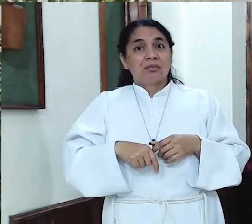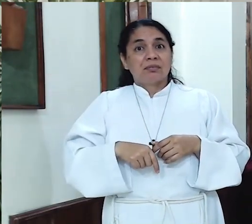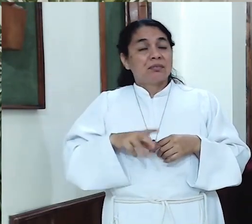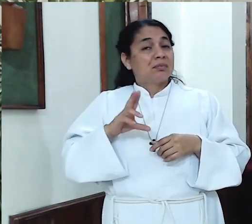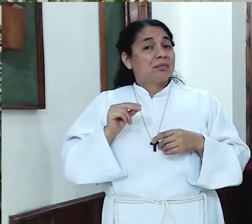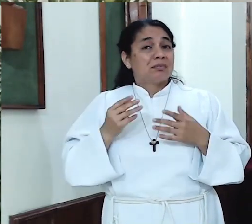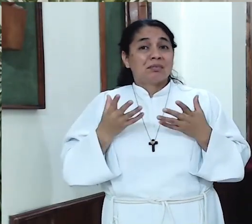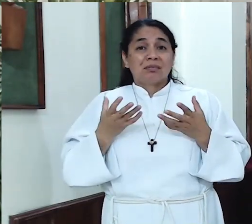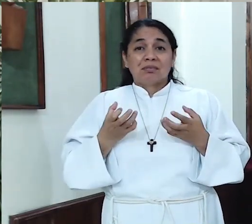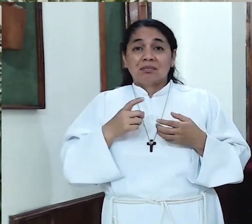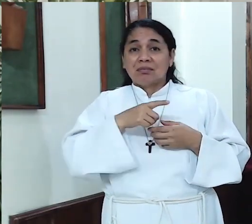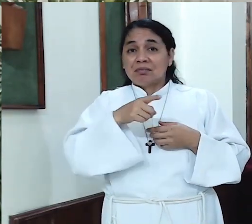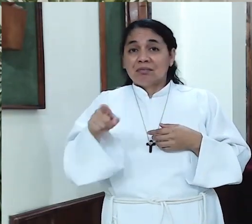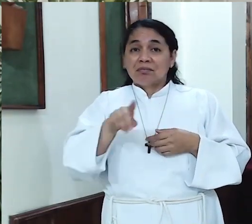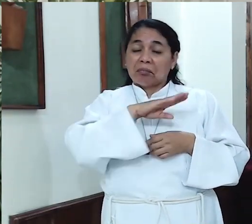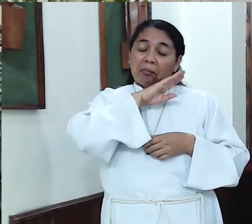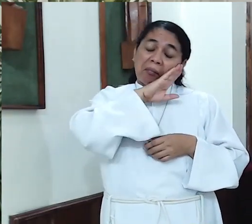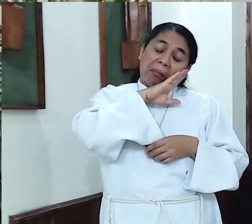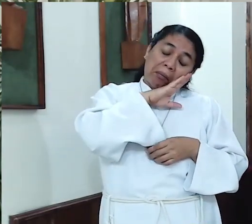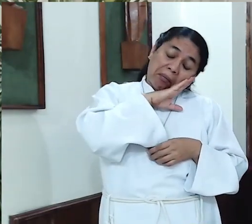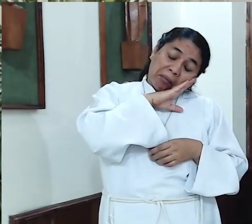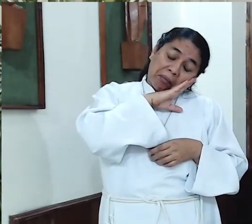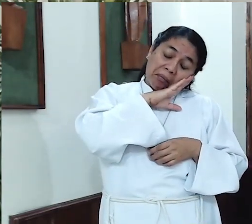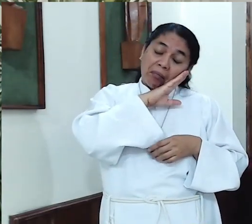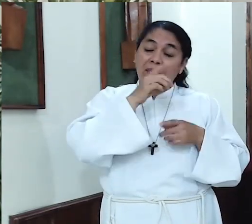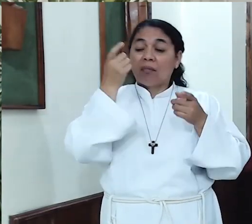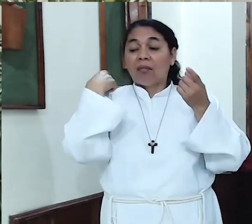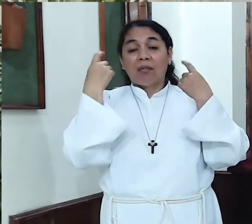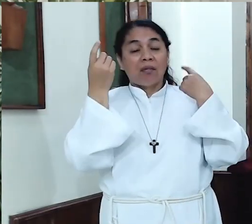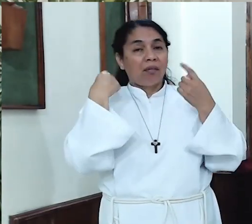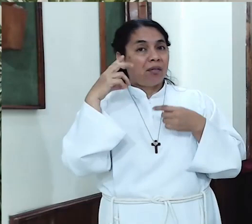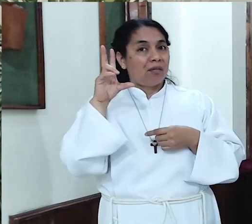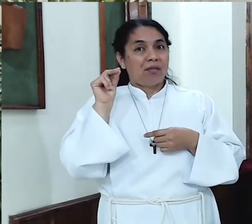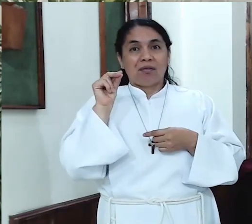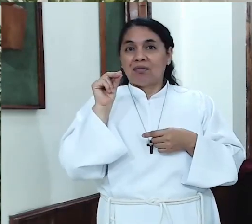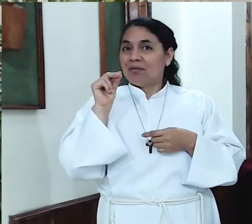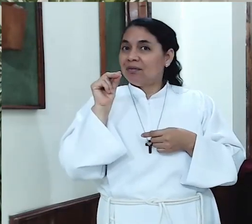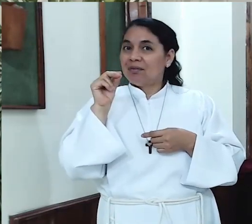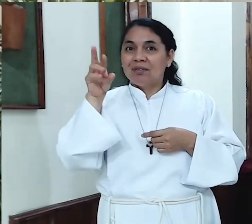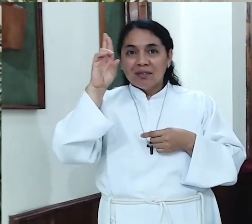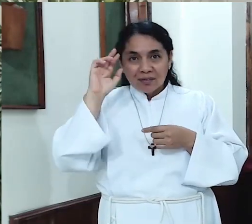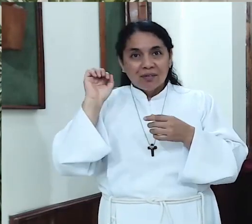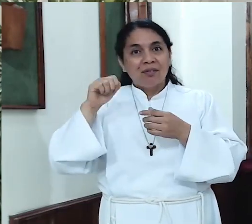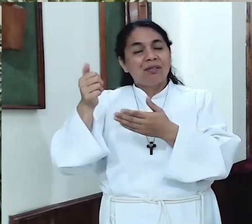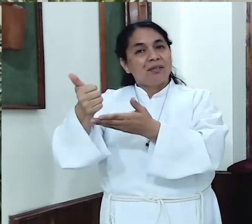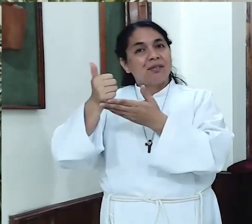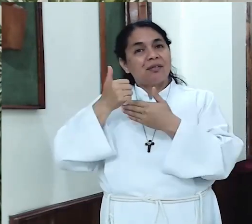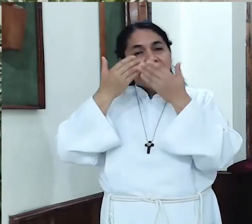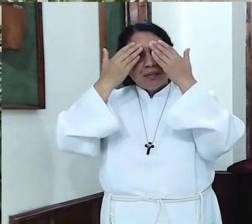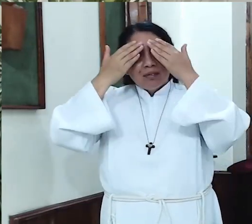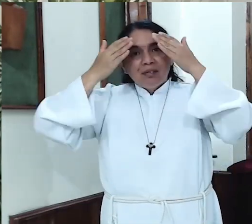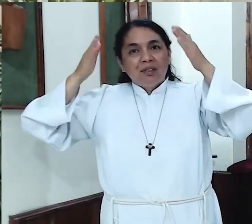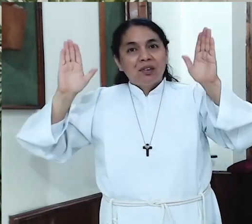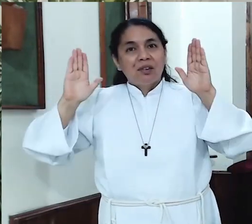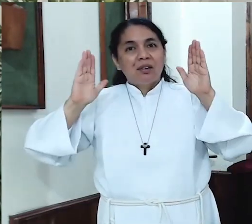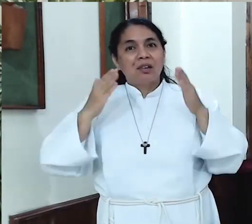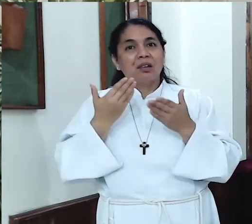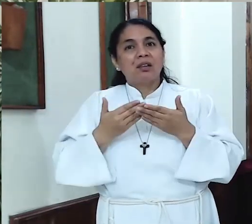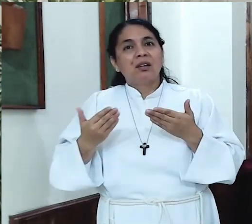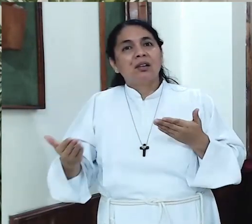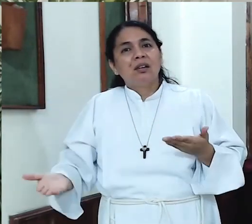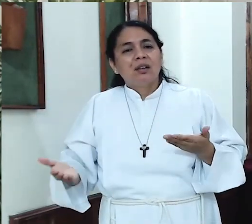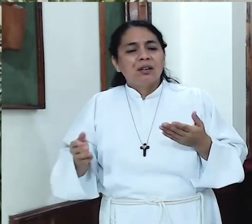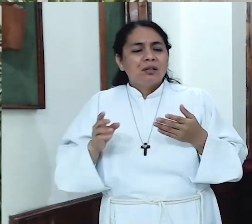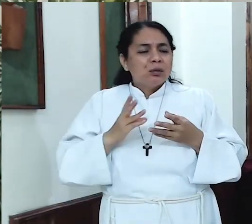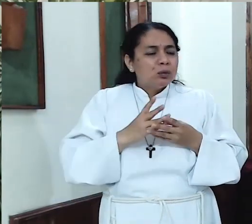no quisiera que estemos dormidos o distraídos. Que el Señor nos ayude a descubrirlo en las cosas